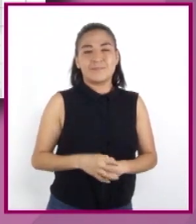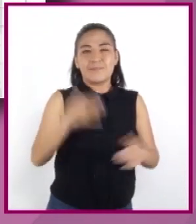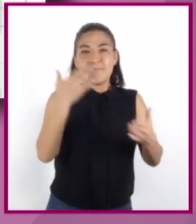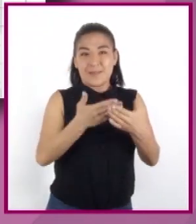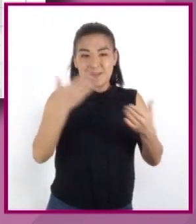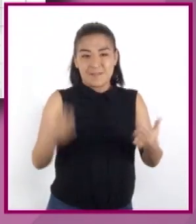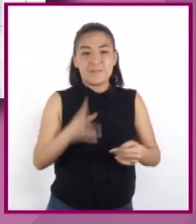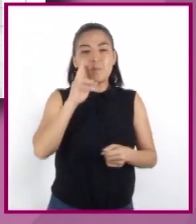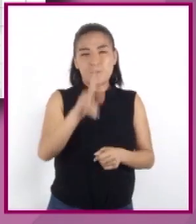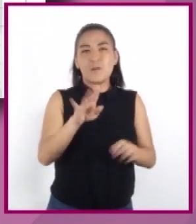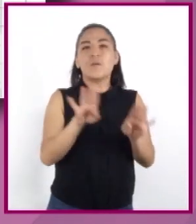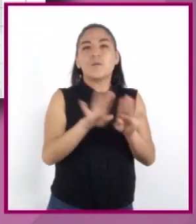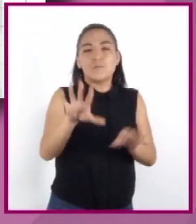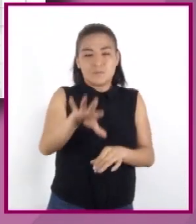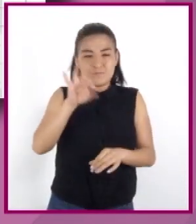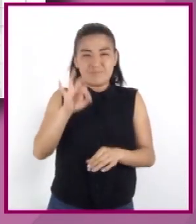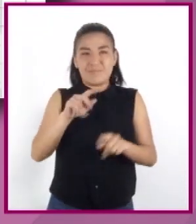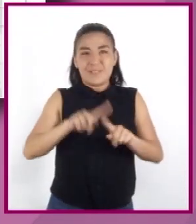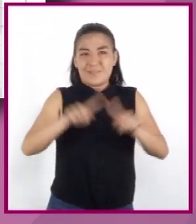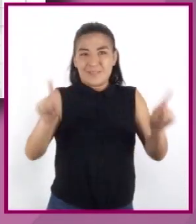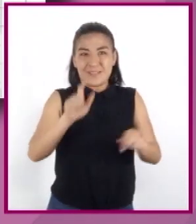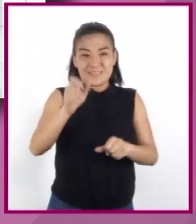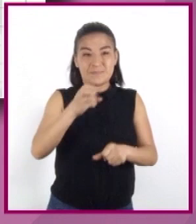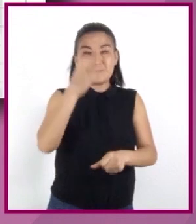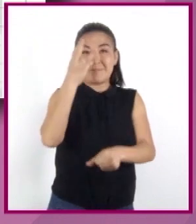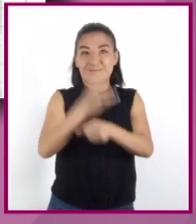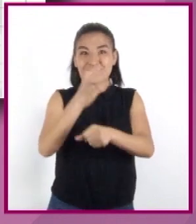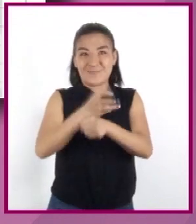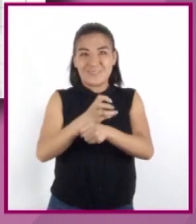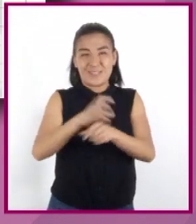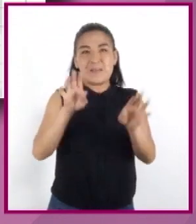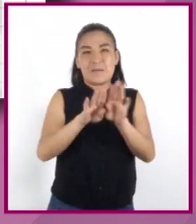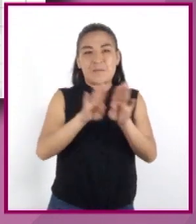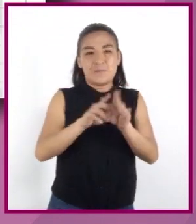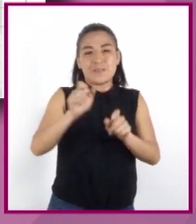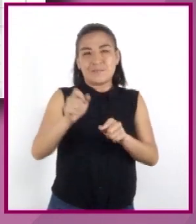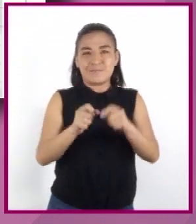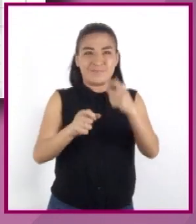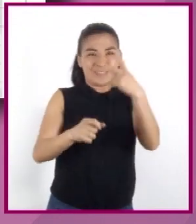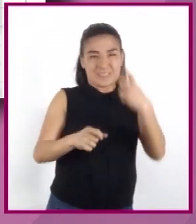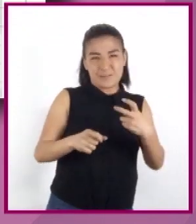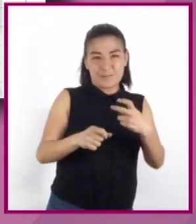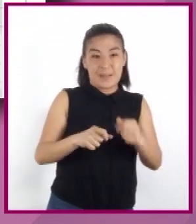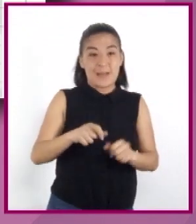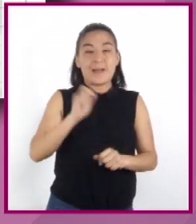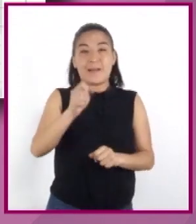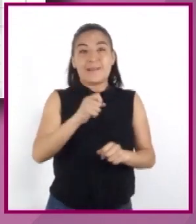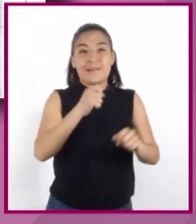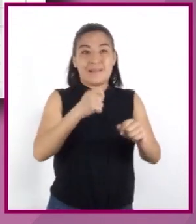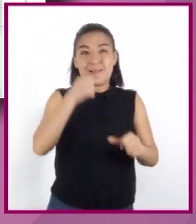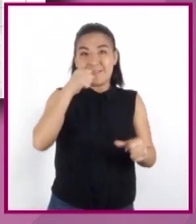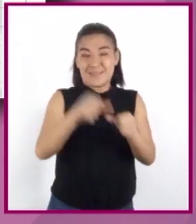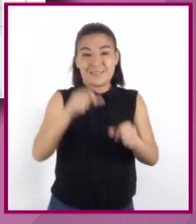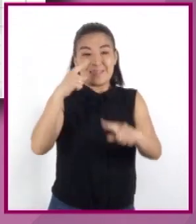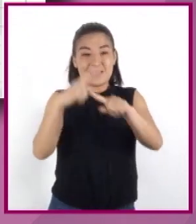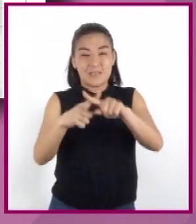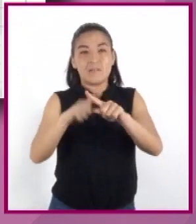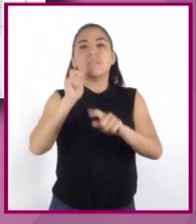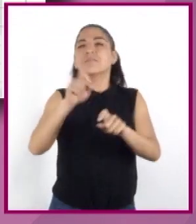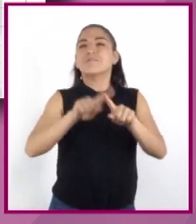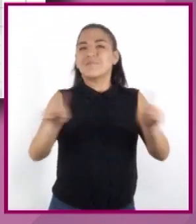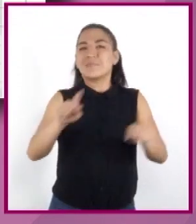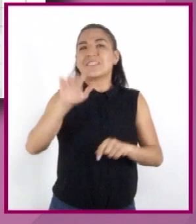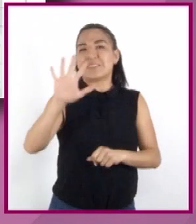Ahora encontramos la diferencia entre la tercera coordenada con respecto a la segunda. En X, la diferencia es de